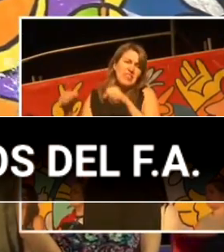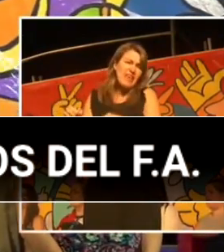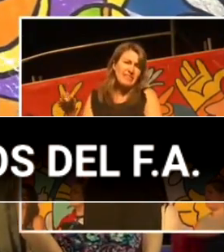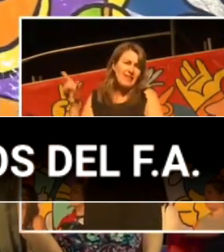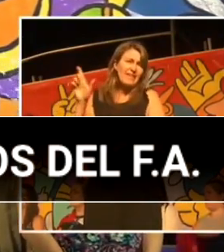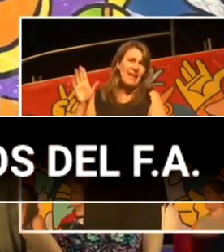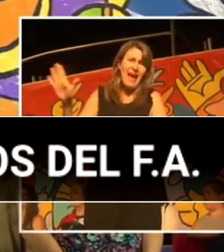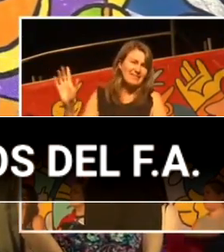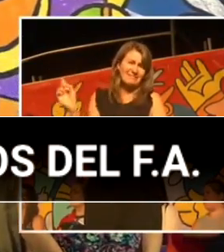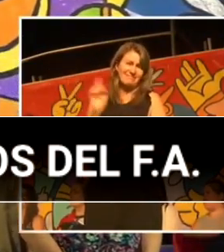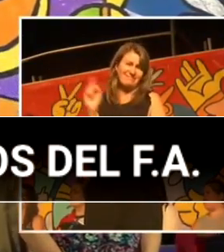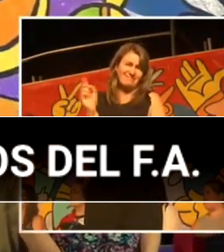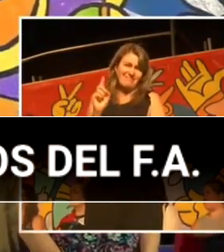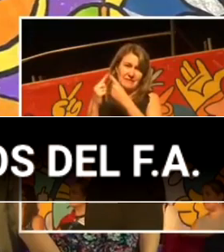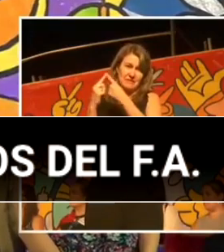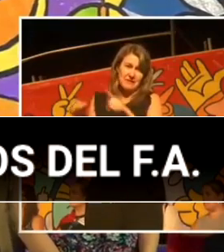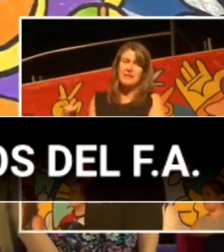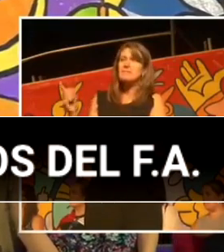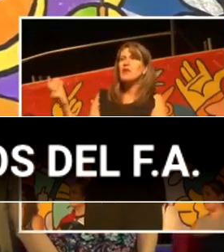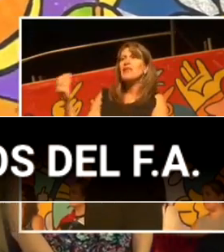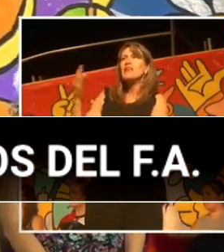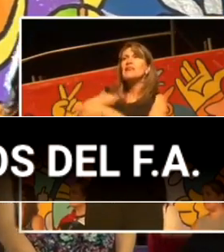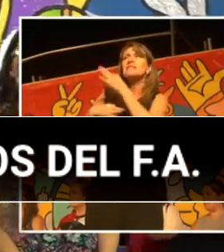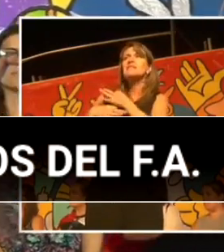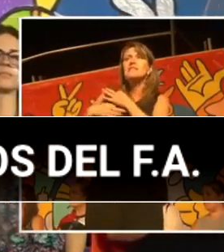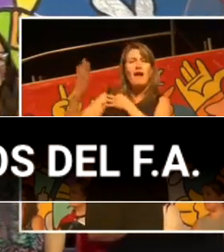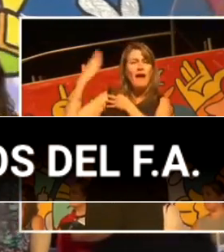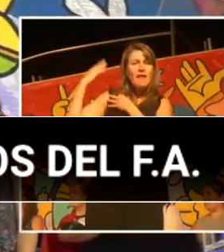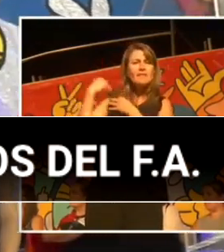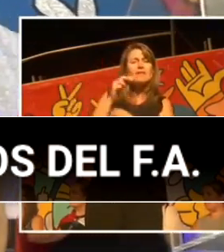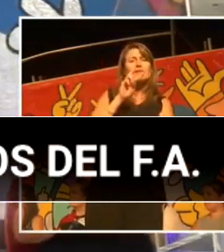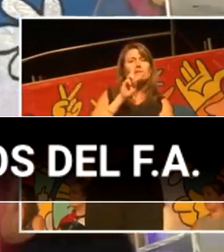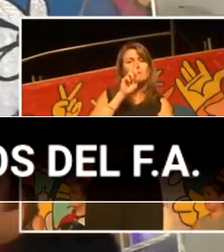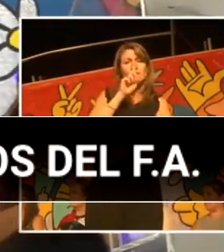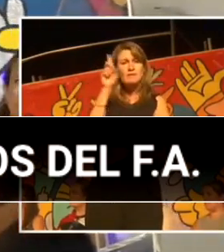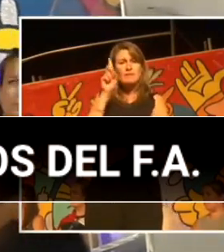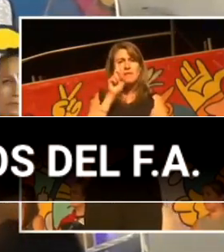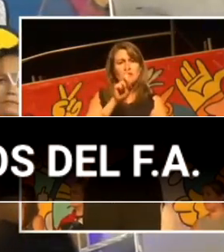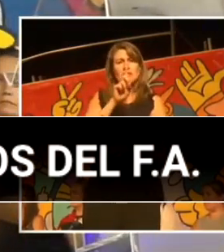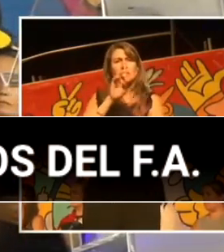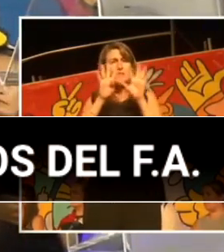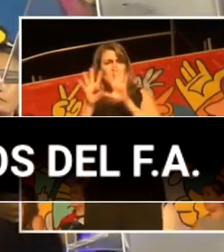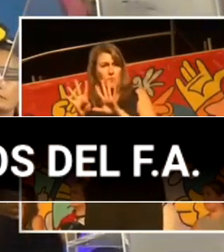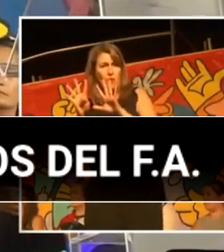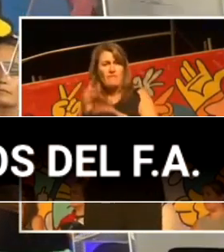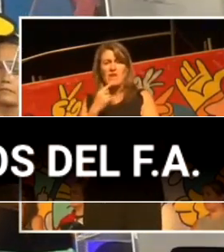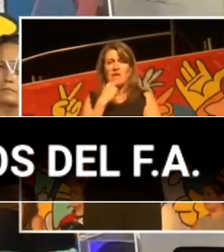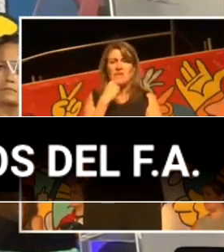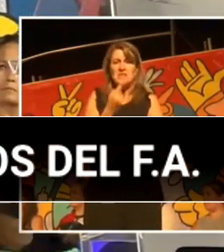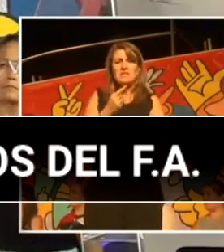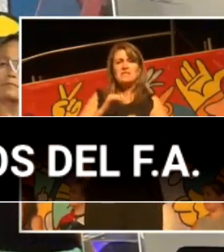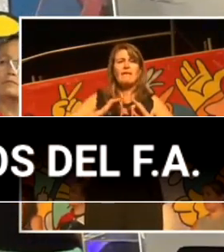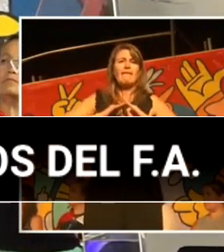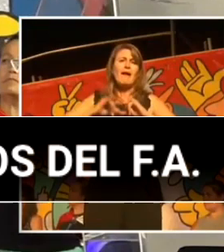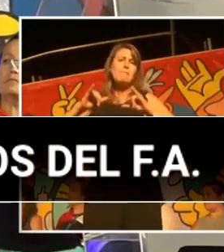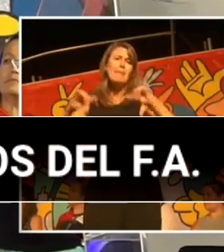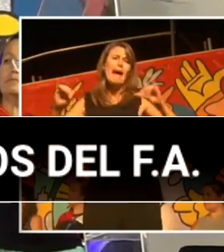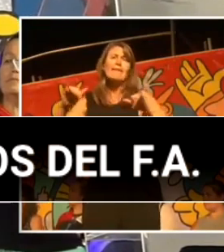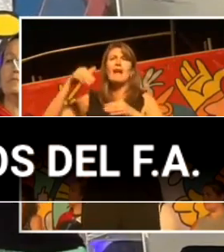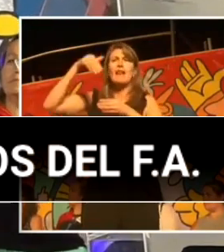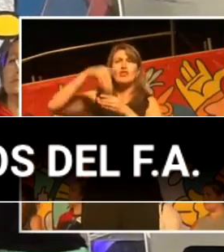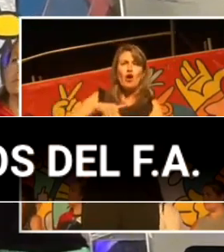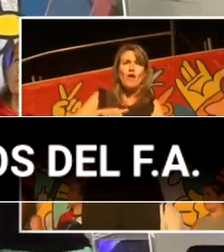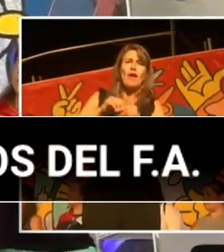porque nos plantean desde el año 2019 que estamos en año en campaña electoral